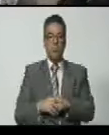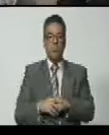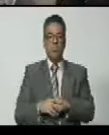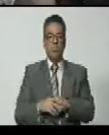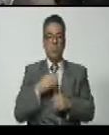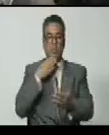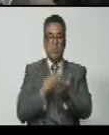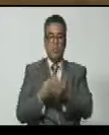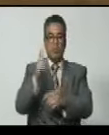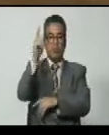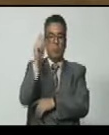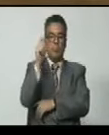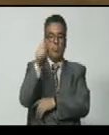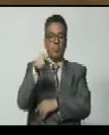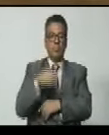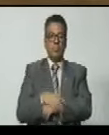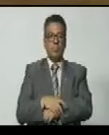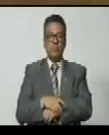Gracias, diputado.